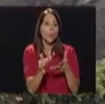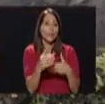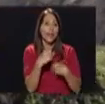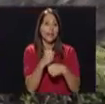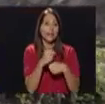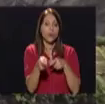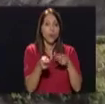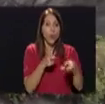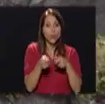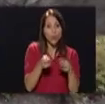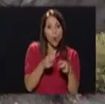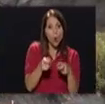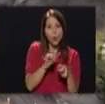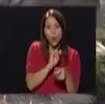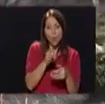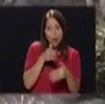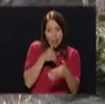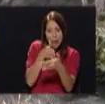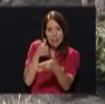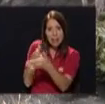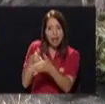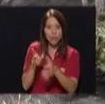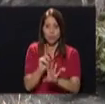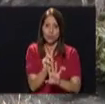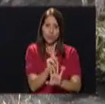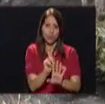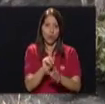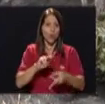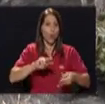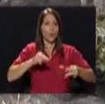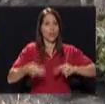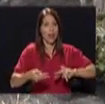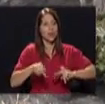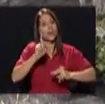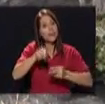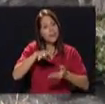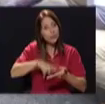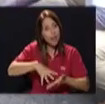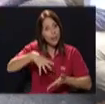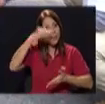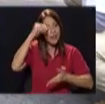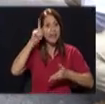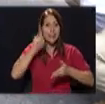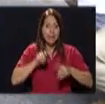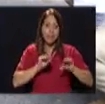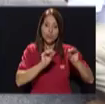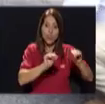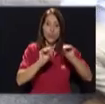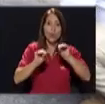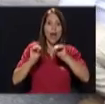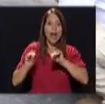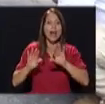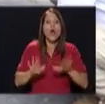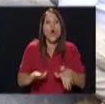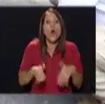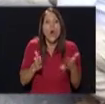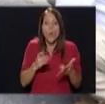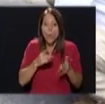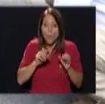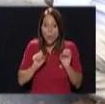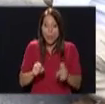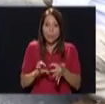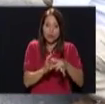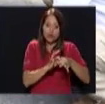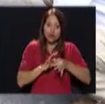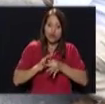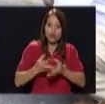ningún tipo de control así como algo que implique maltrato o algo así, sino todo lo contrario, ¿verdad?